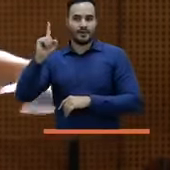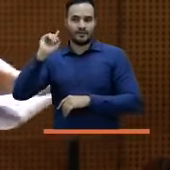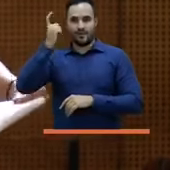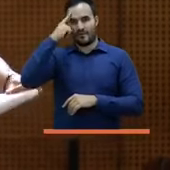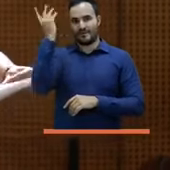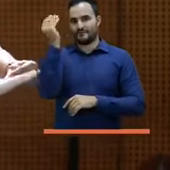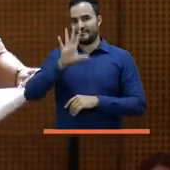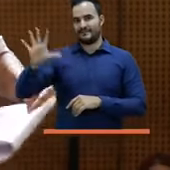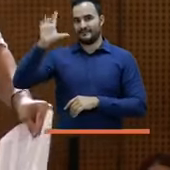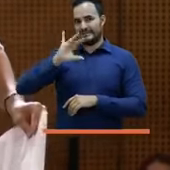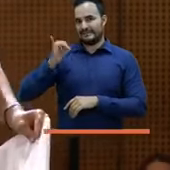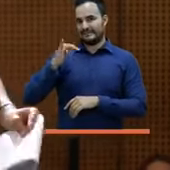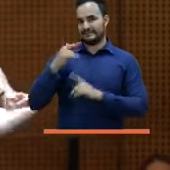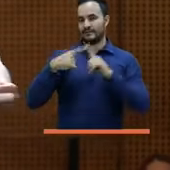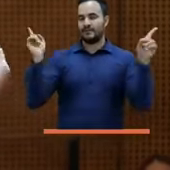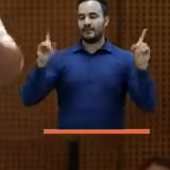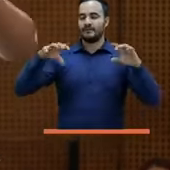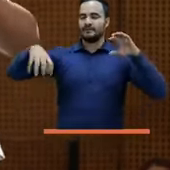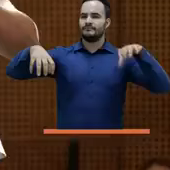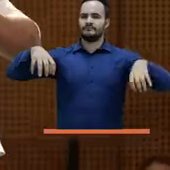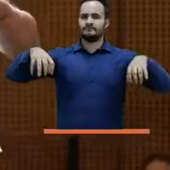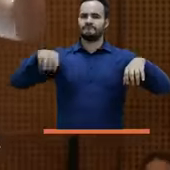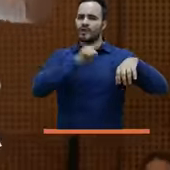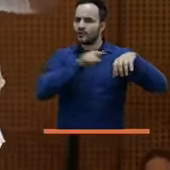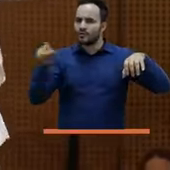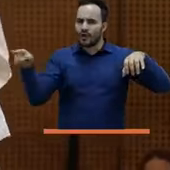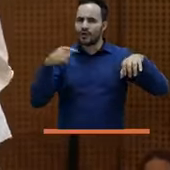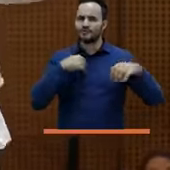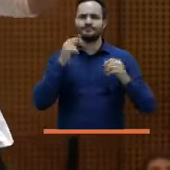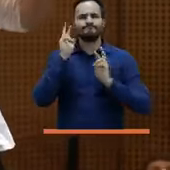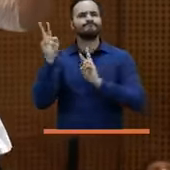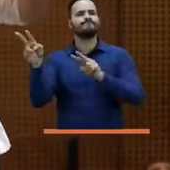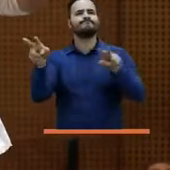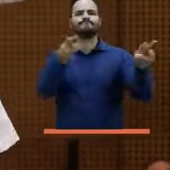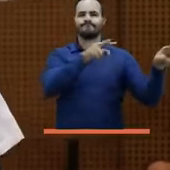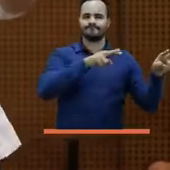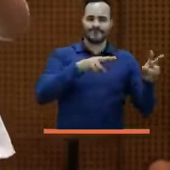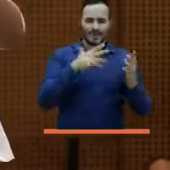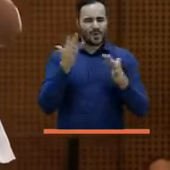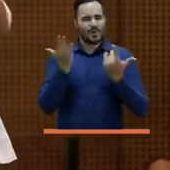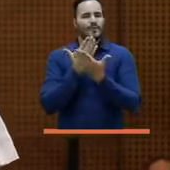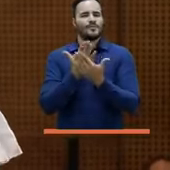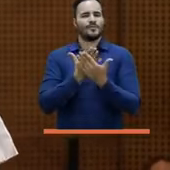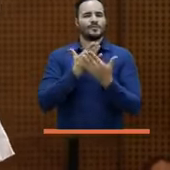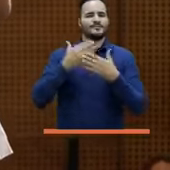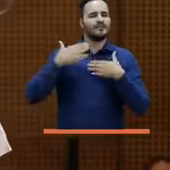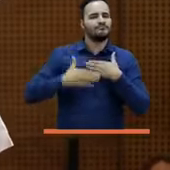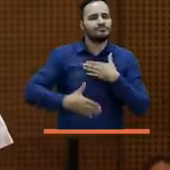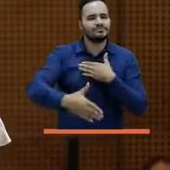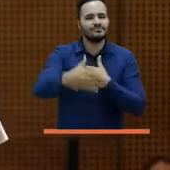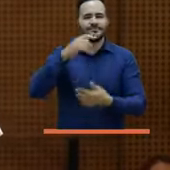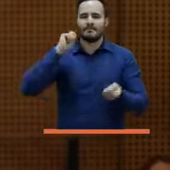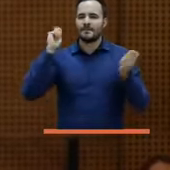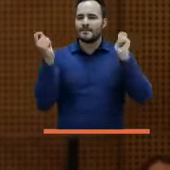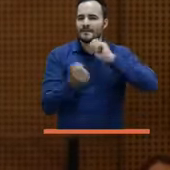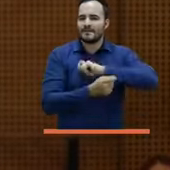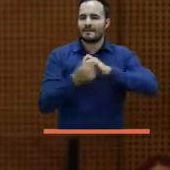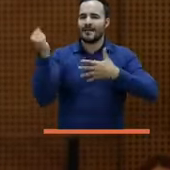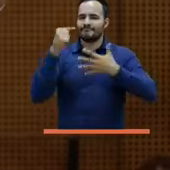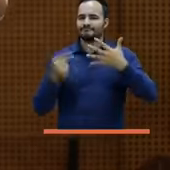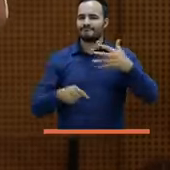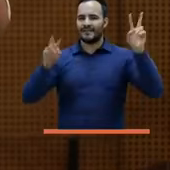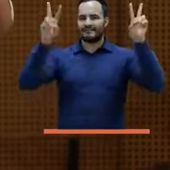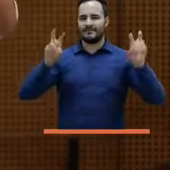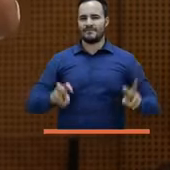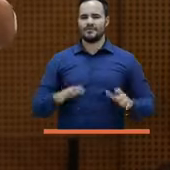gobierno como hacer y qué estrategias pensar nos desde esos lugares justamente para que ese sueño que